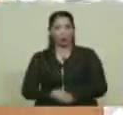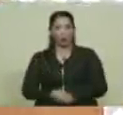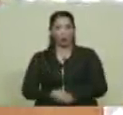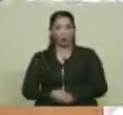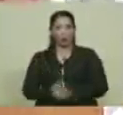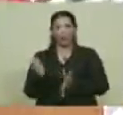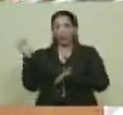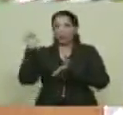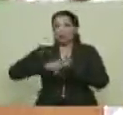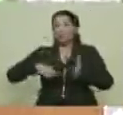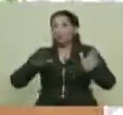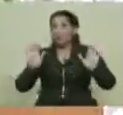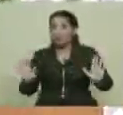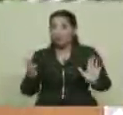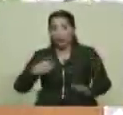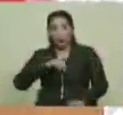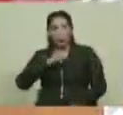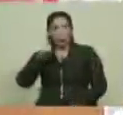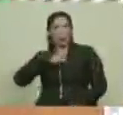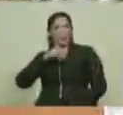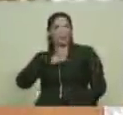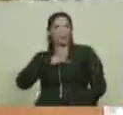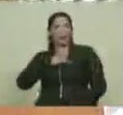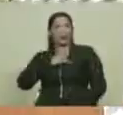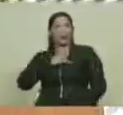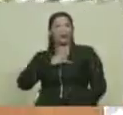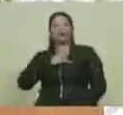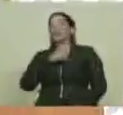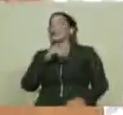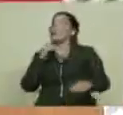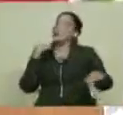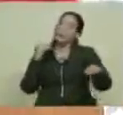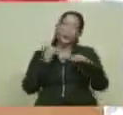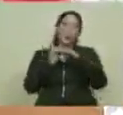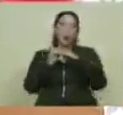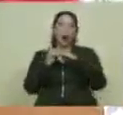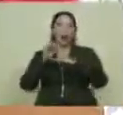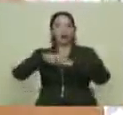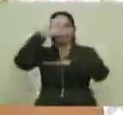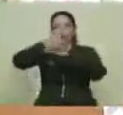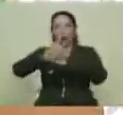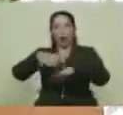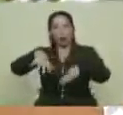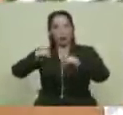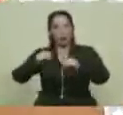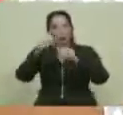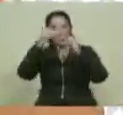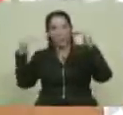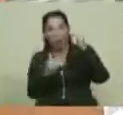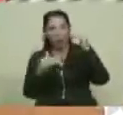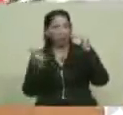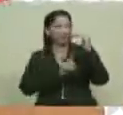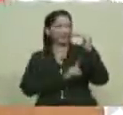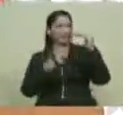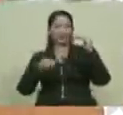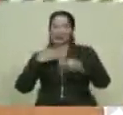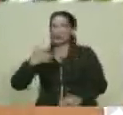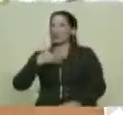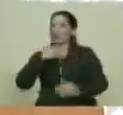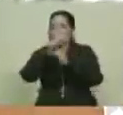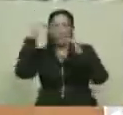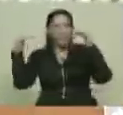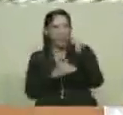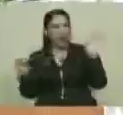queriendo, nosotros mismos somos subcoloniales. Y nos sentimos sub por debajo de. No, nosotros no nos sentimos por debajo de